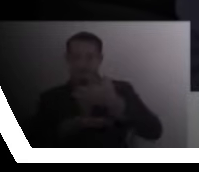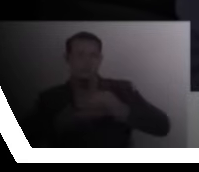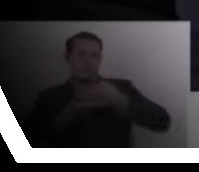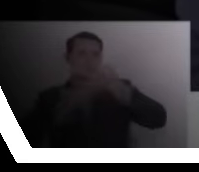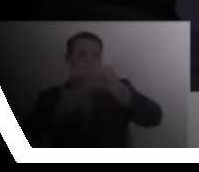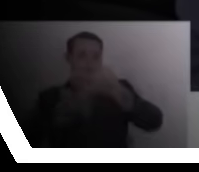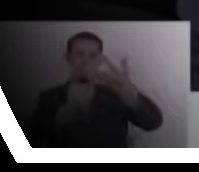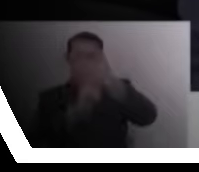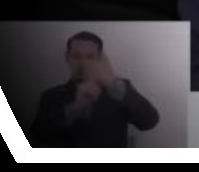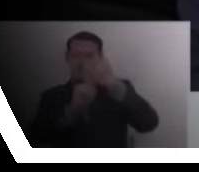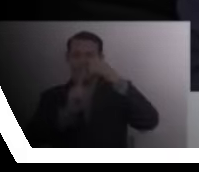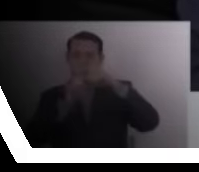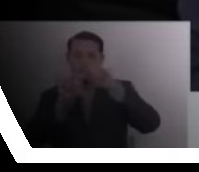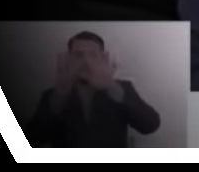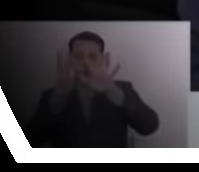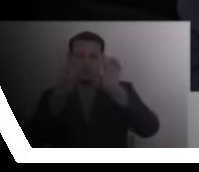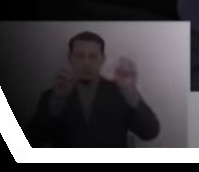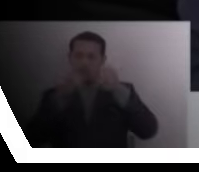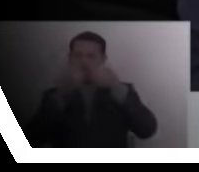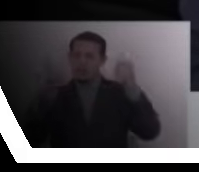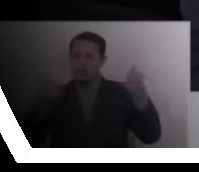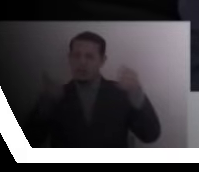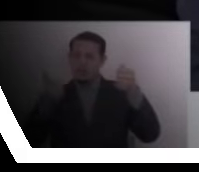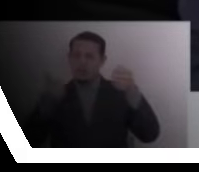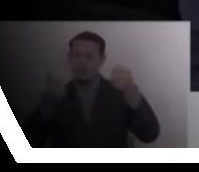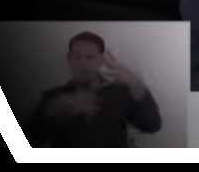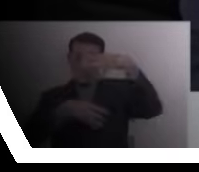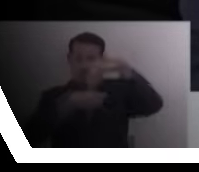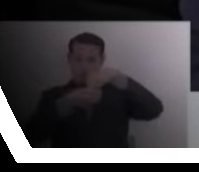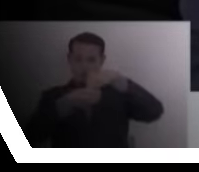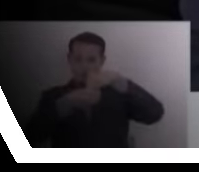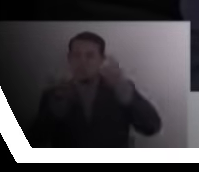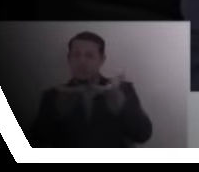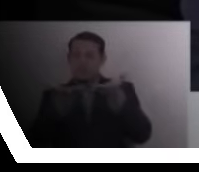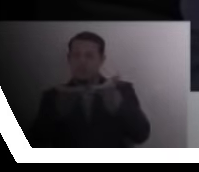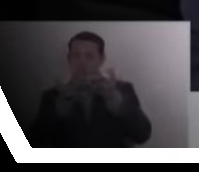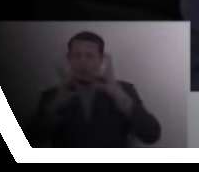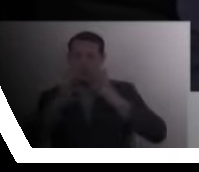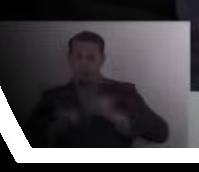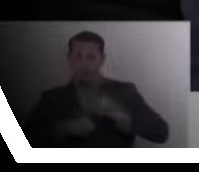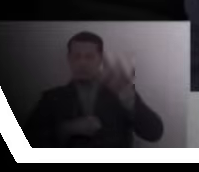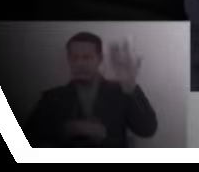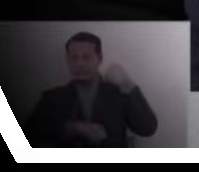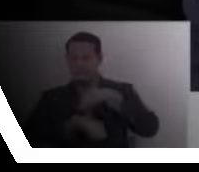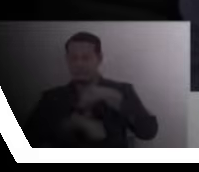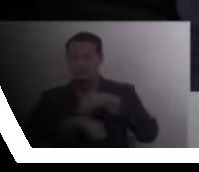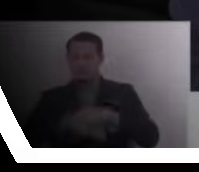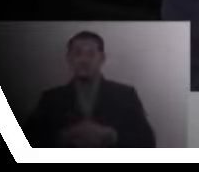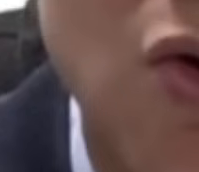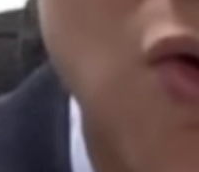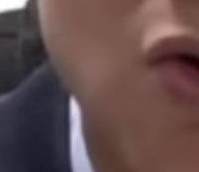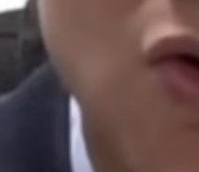financiamiento en más de 800 millones conforme lo hacía el el gobierno anterior y los gobiernos